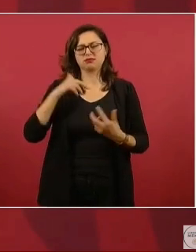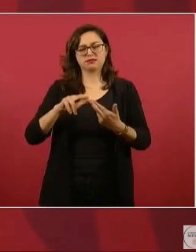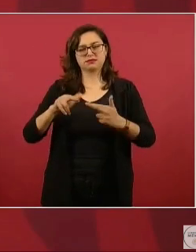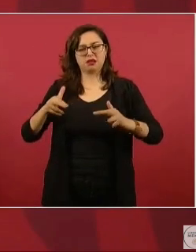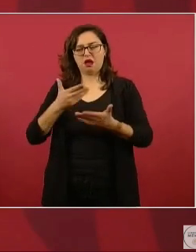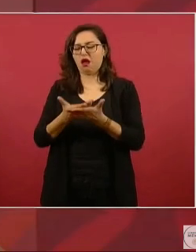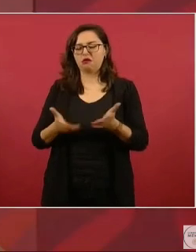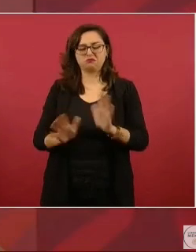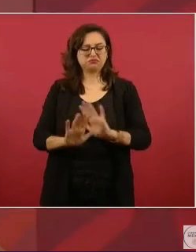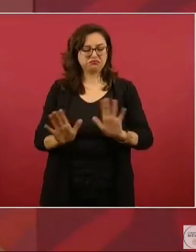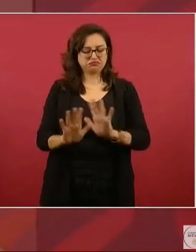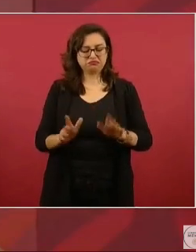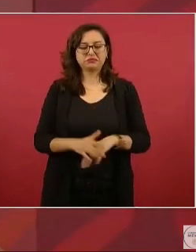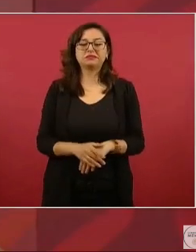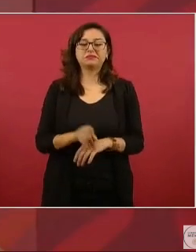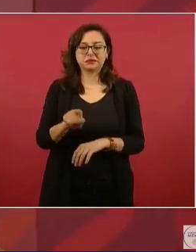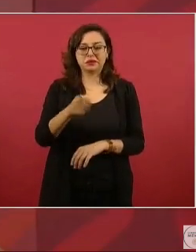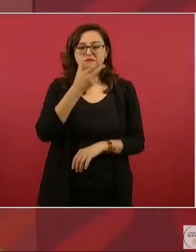y lo invitaron